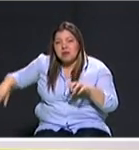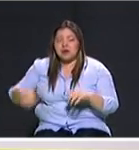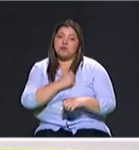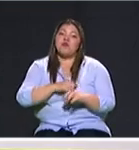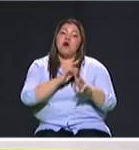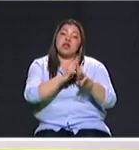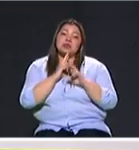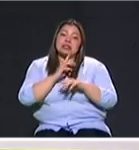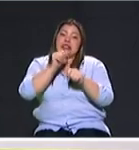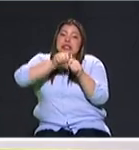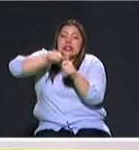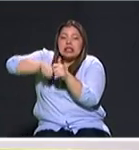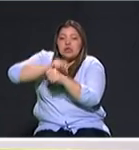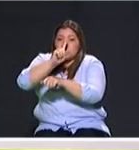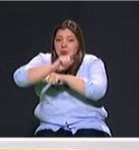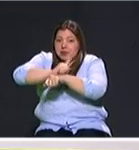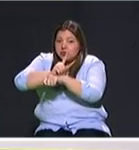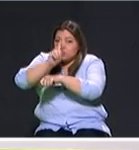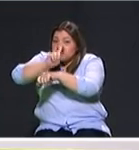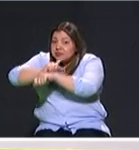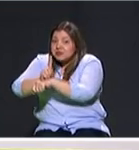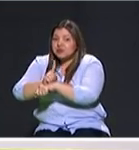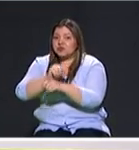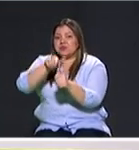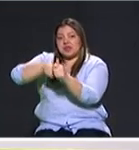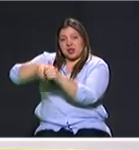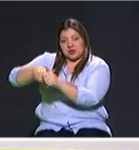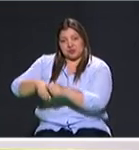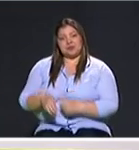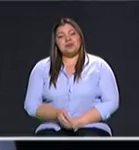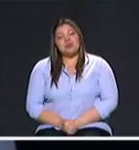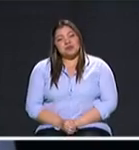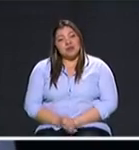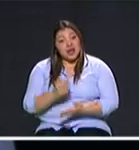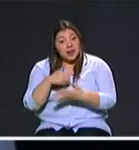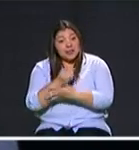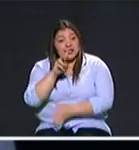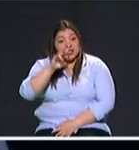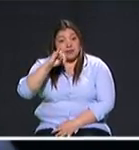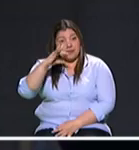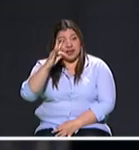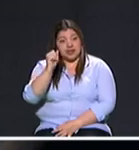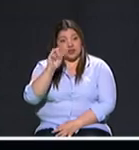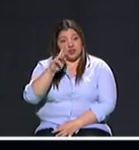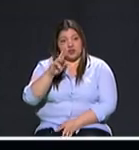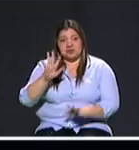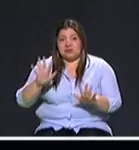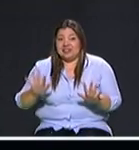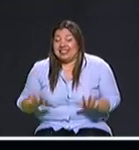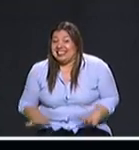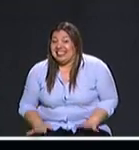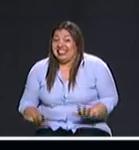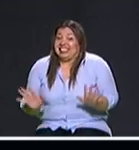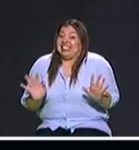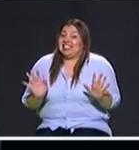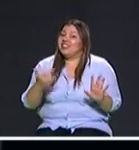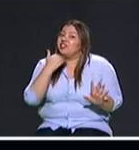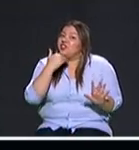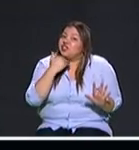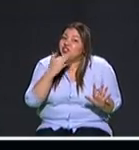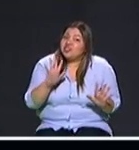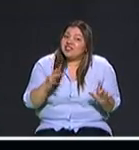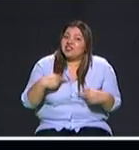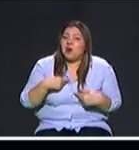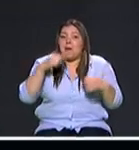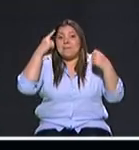entonces en este caso con víctor correa al candidato del polo democrático bueno yo va a quedar este área comercial regaña a la gente pero es que verdad que me